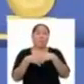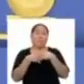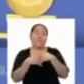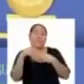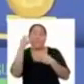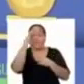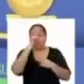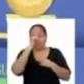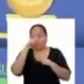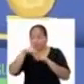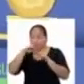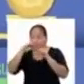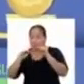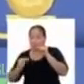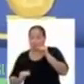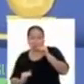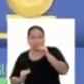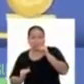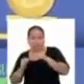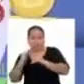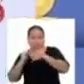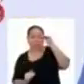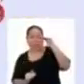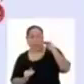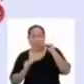más pobreza o desigualdades económicas.